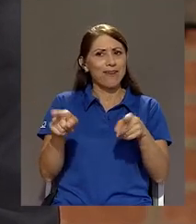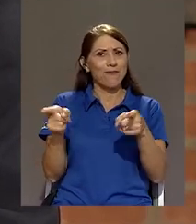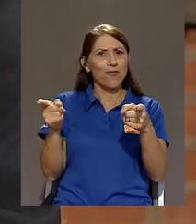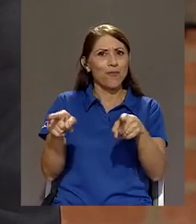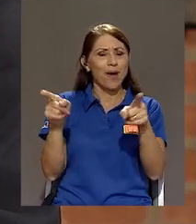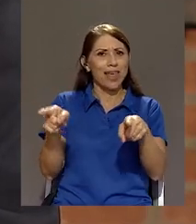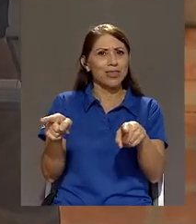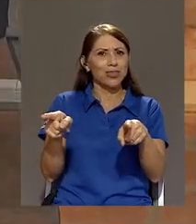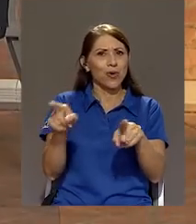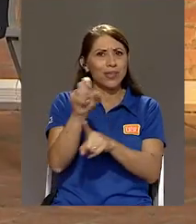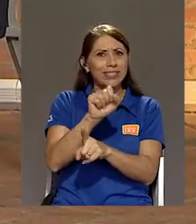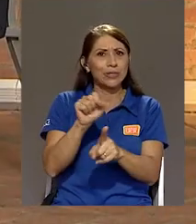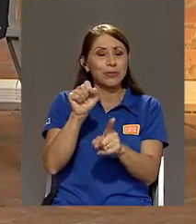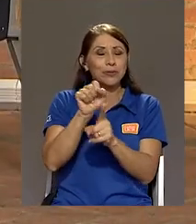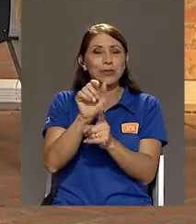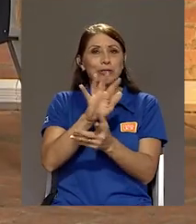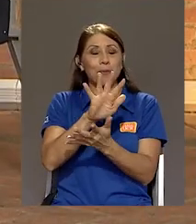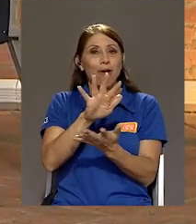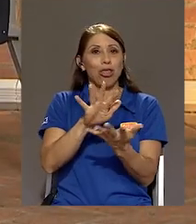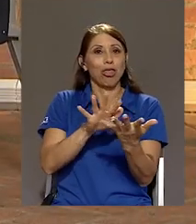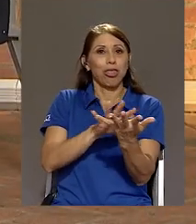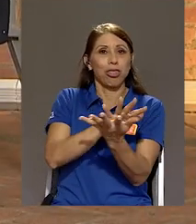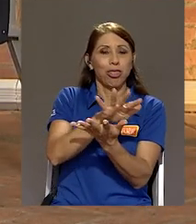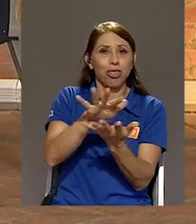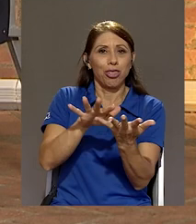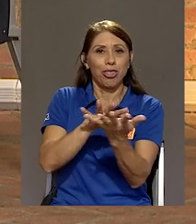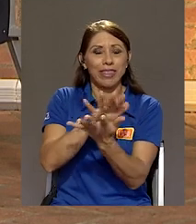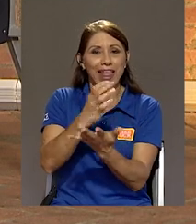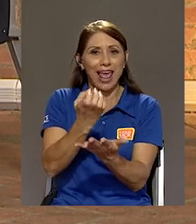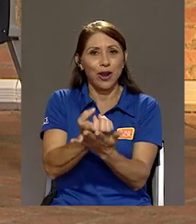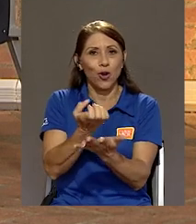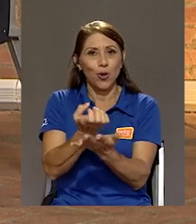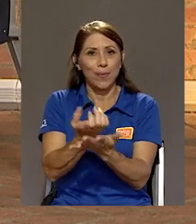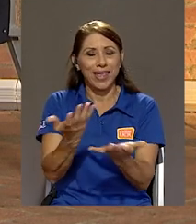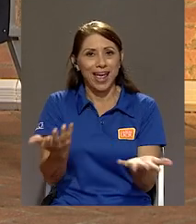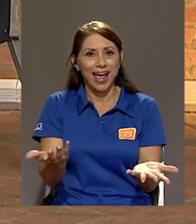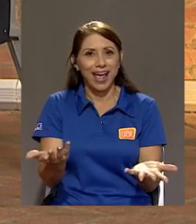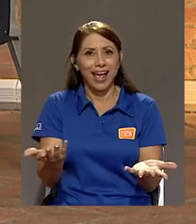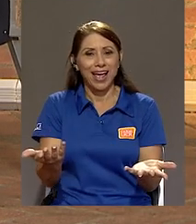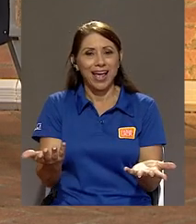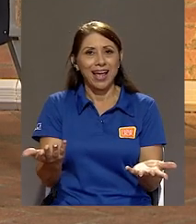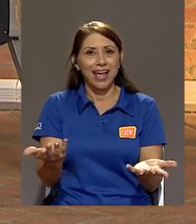fenómenos meteorológicos de la economía que